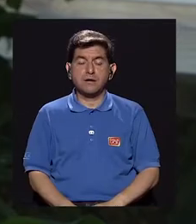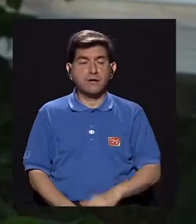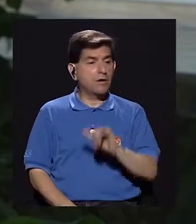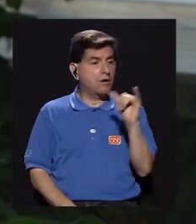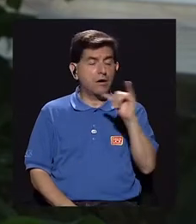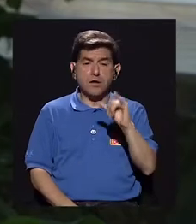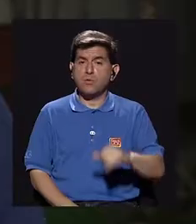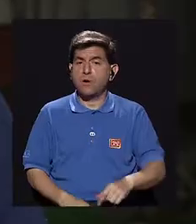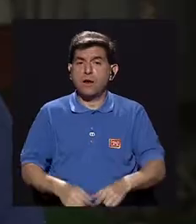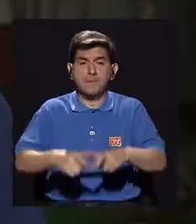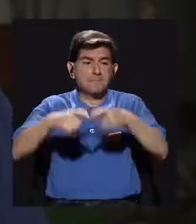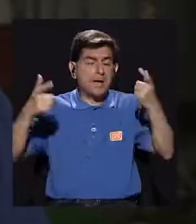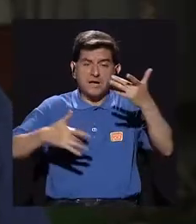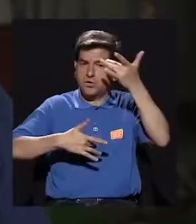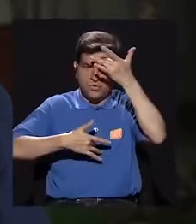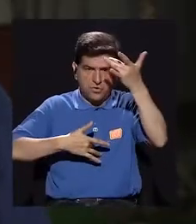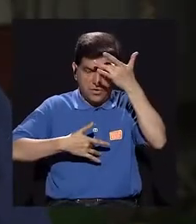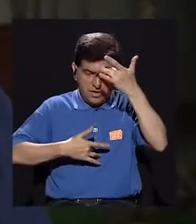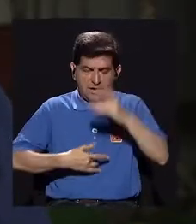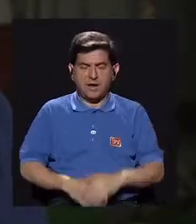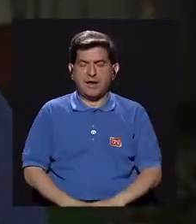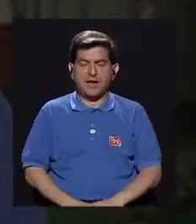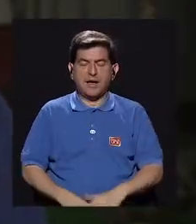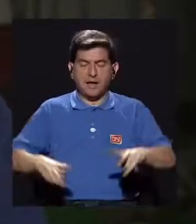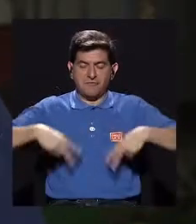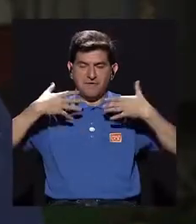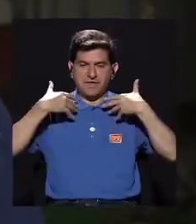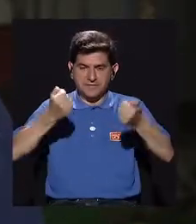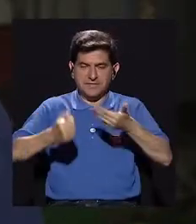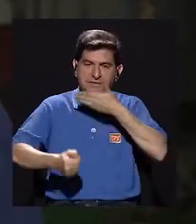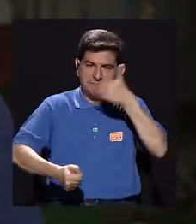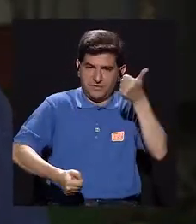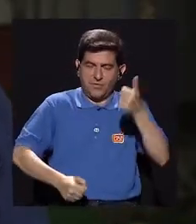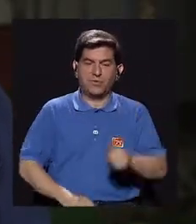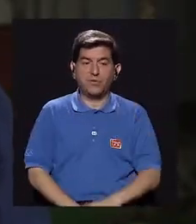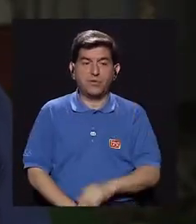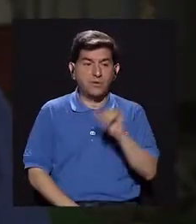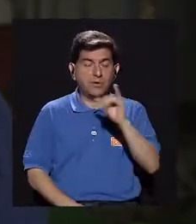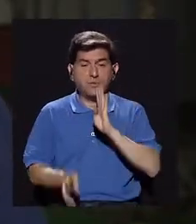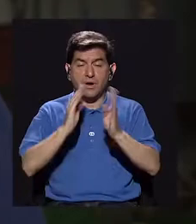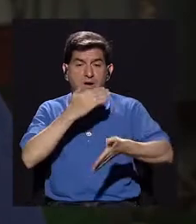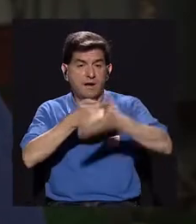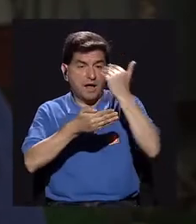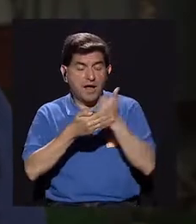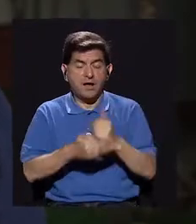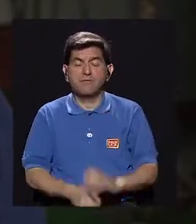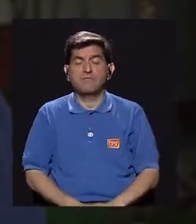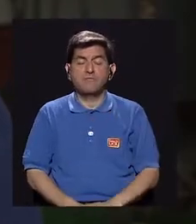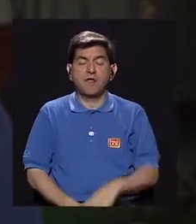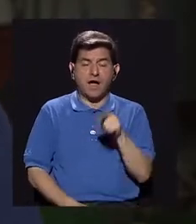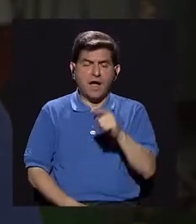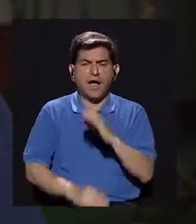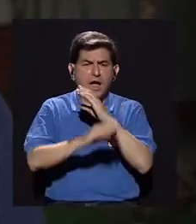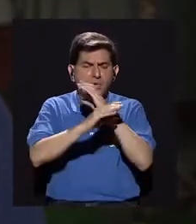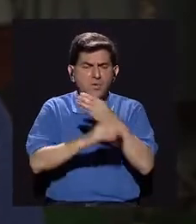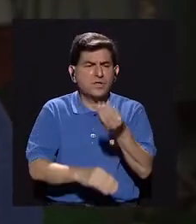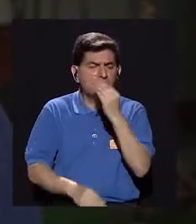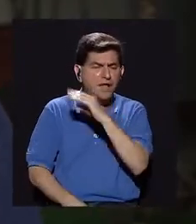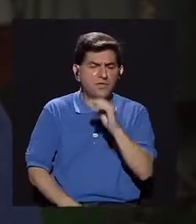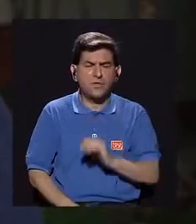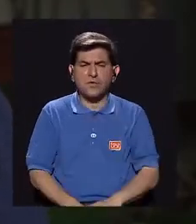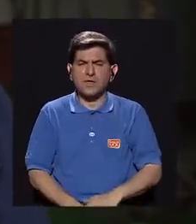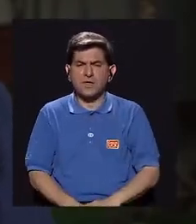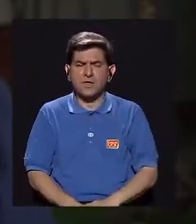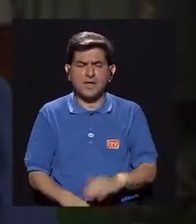Del hígado graso y de la mayoría de las enfermedades, tener una vida saludable. Entonces, además de lo que hablamos de los cuidados en la dieta y el